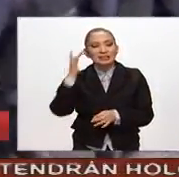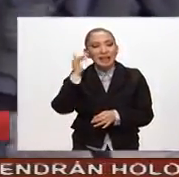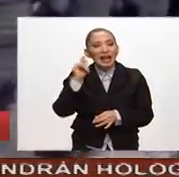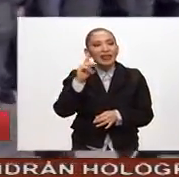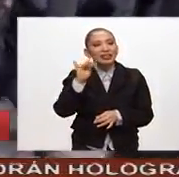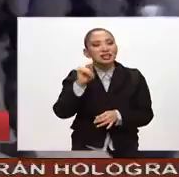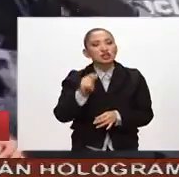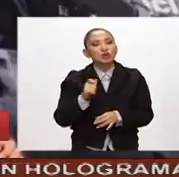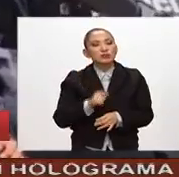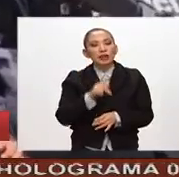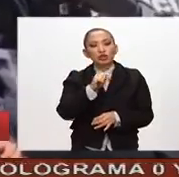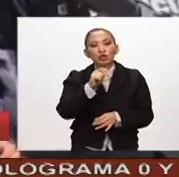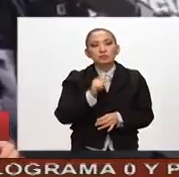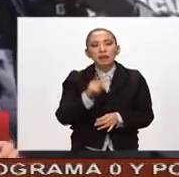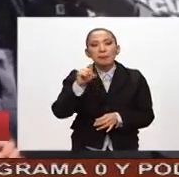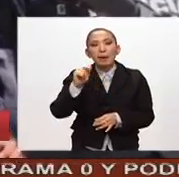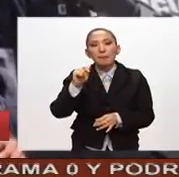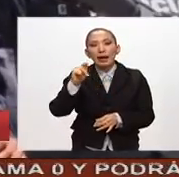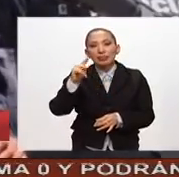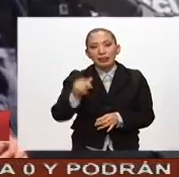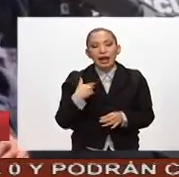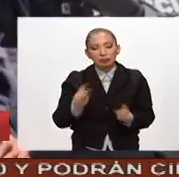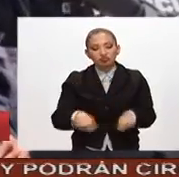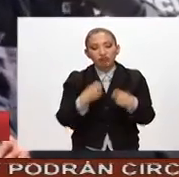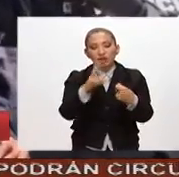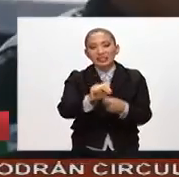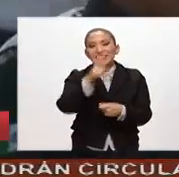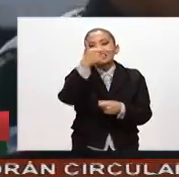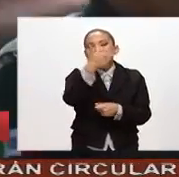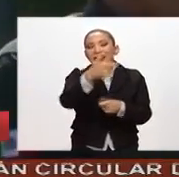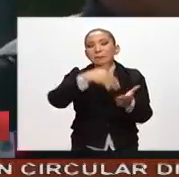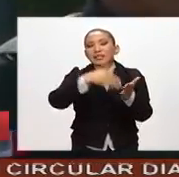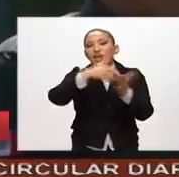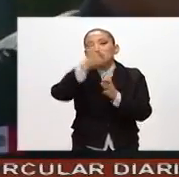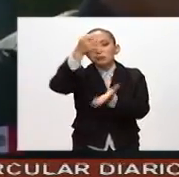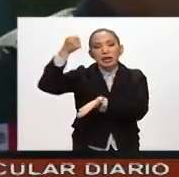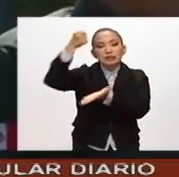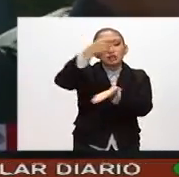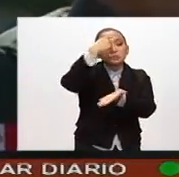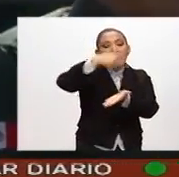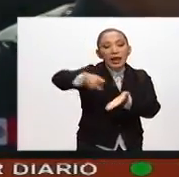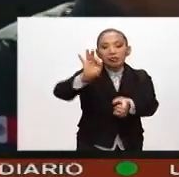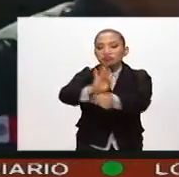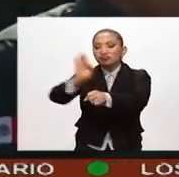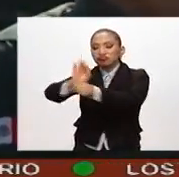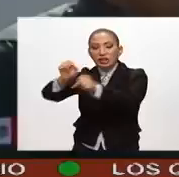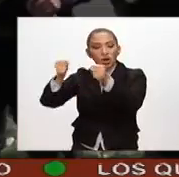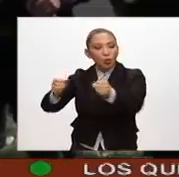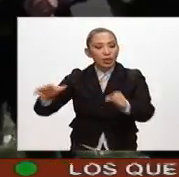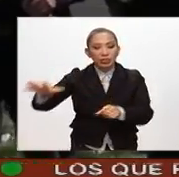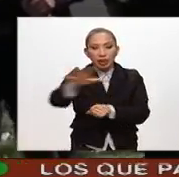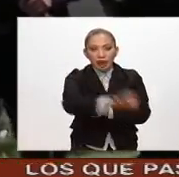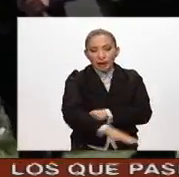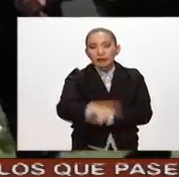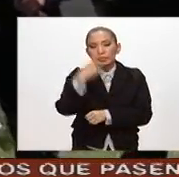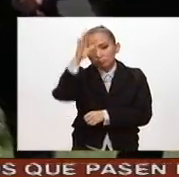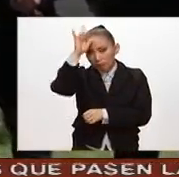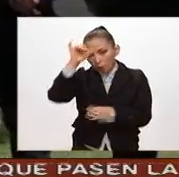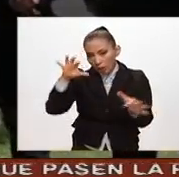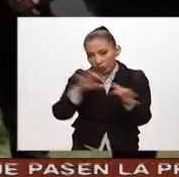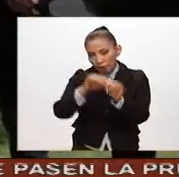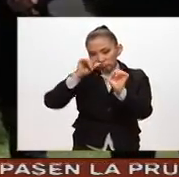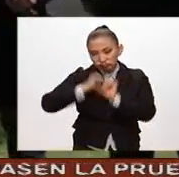Andrés, Tuxtla, Tuxpan y Papantla recibirán 87,5 millones de pesos para reforzar la seguridad. Así lo